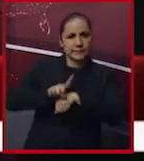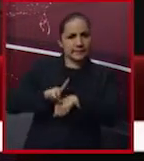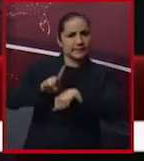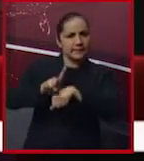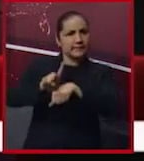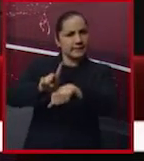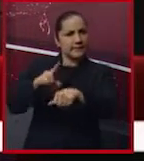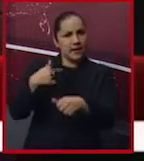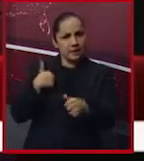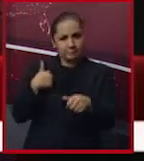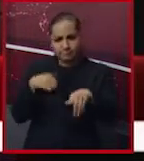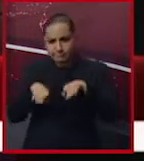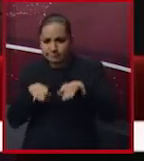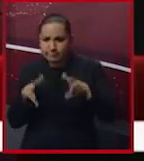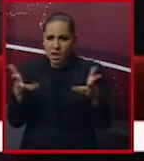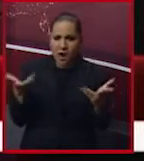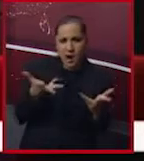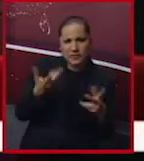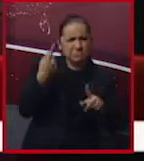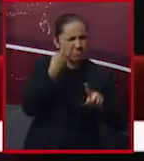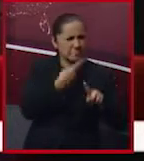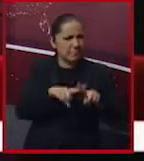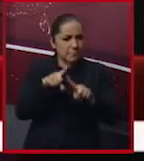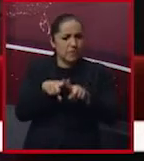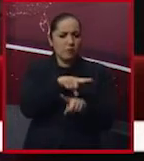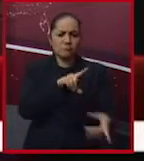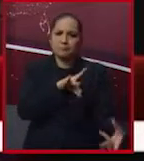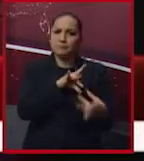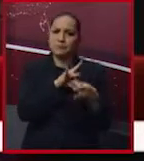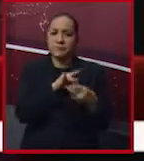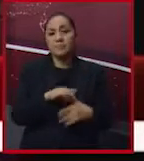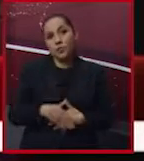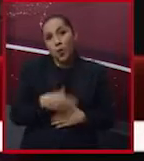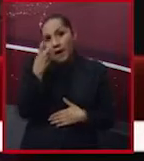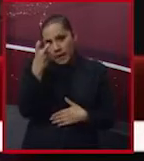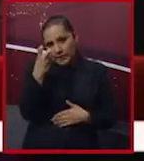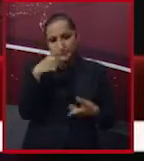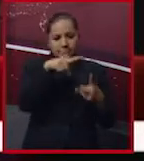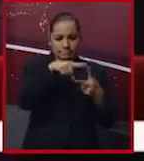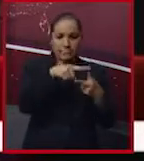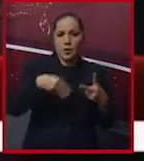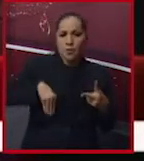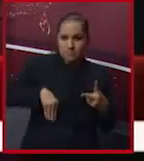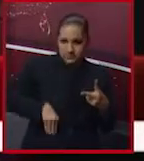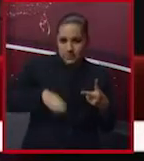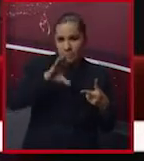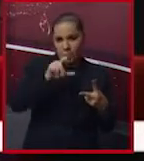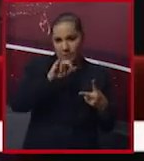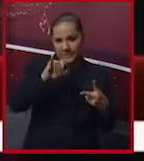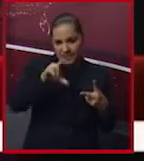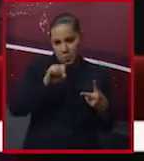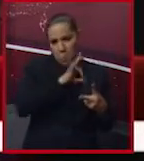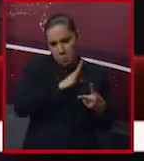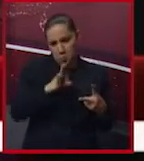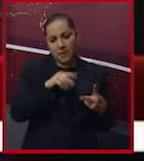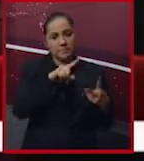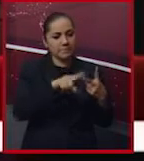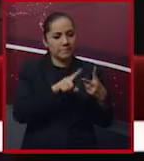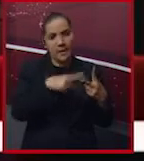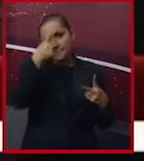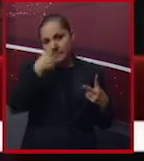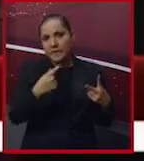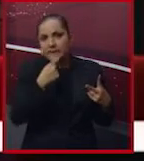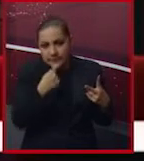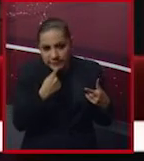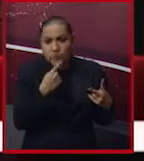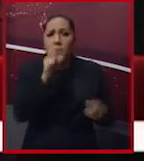diferentes tareas. Estas son algunas de las ediciones que hemos hecho, independientemente de lo que han elaborado los otros centros,